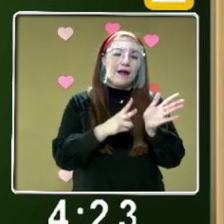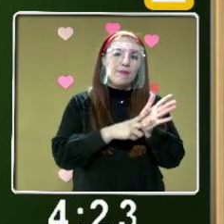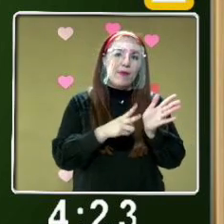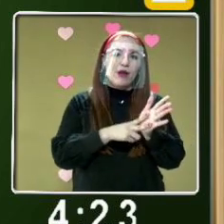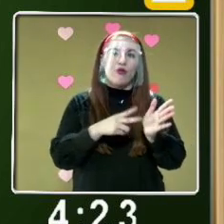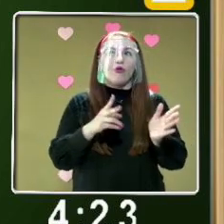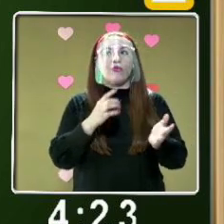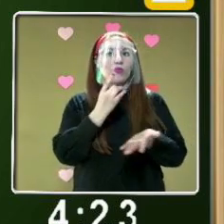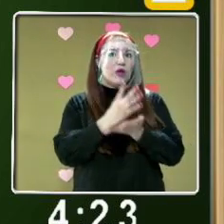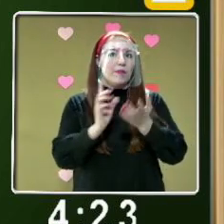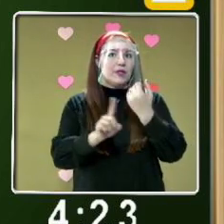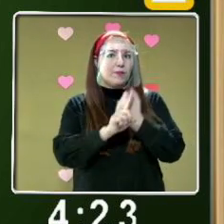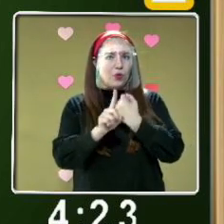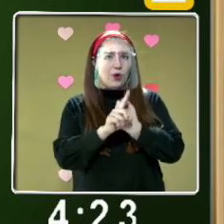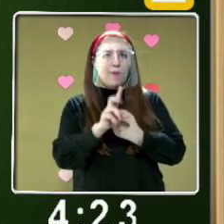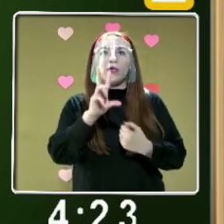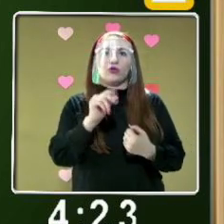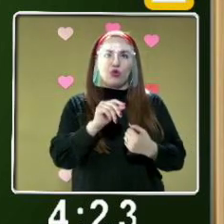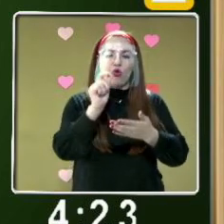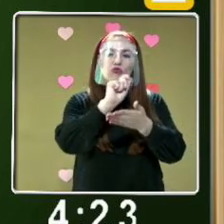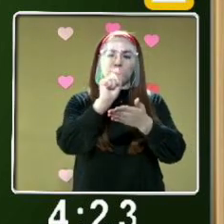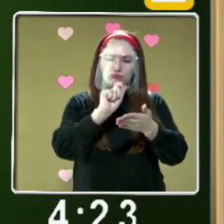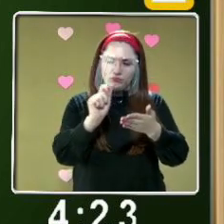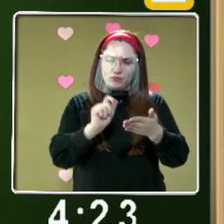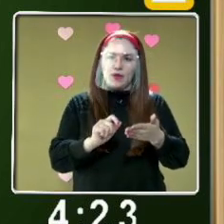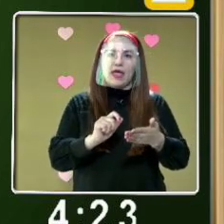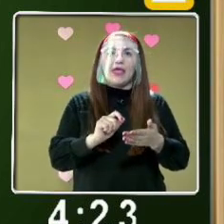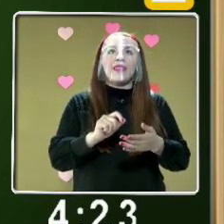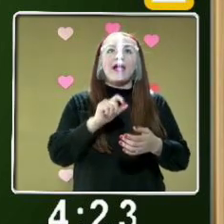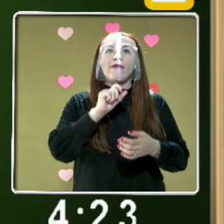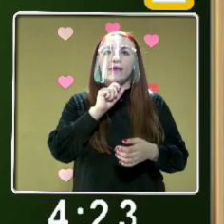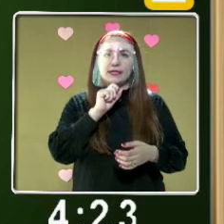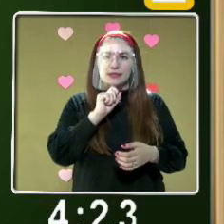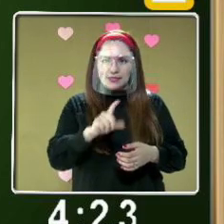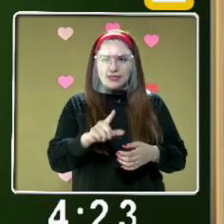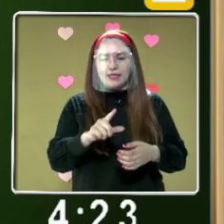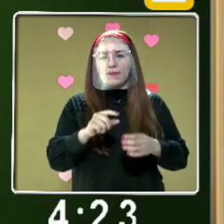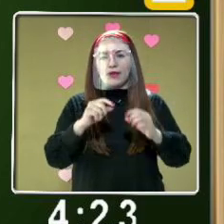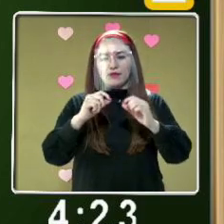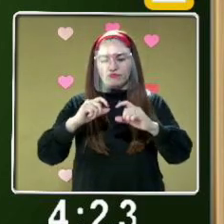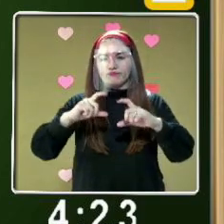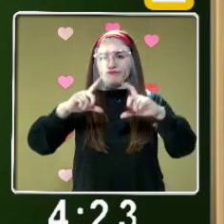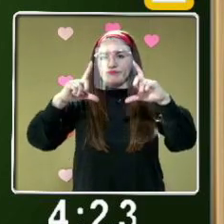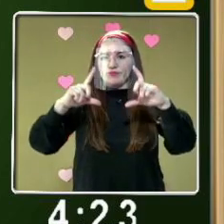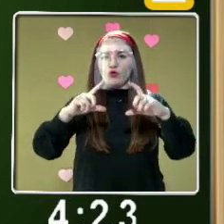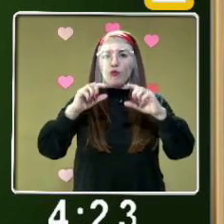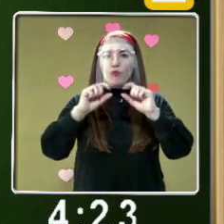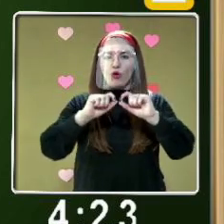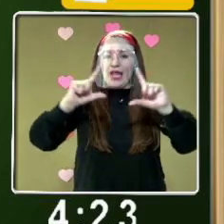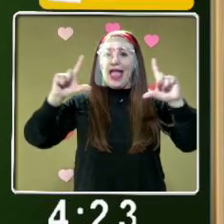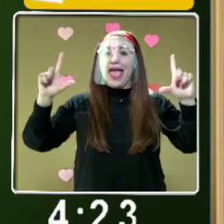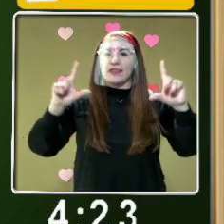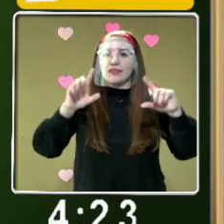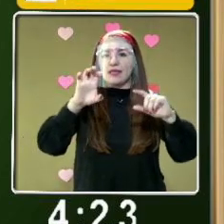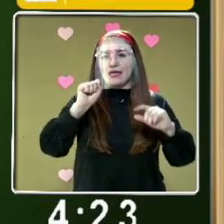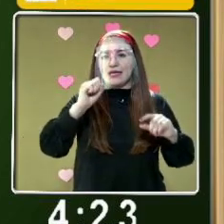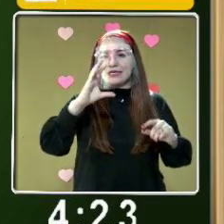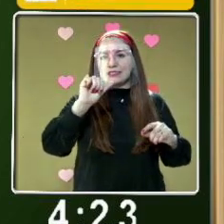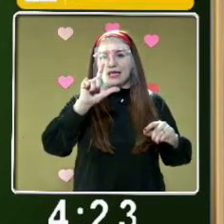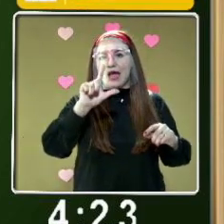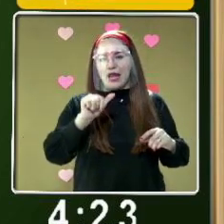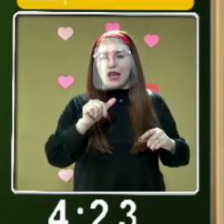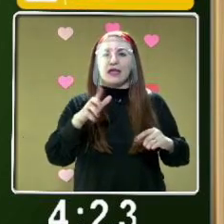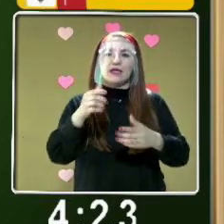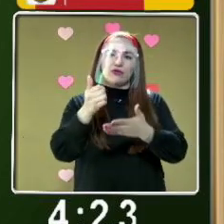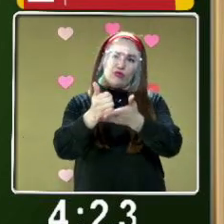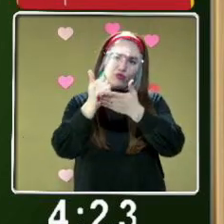No, completamos tablas. O sea, también esto lo puedes saber como escala, maestra, porque esto también nos ayuda mucho cuando queremos hacer las cosas